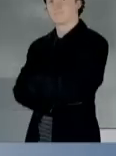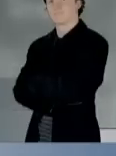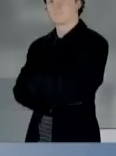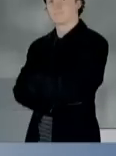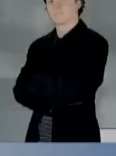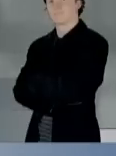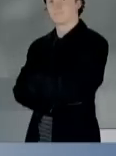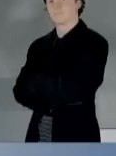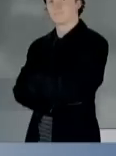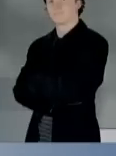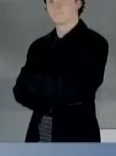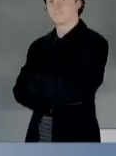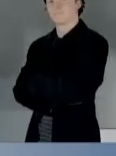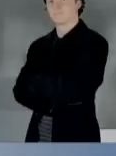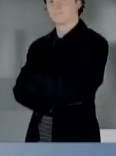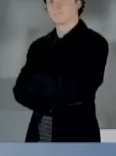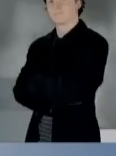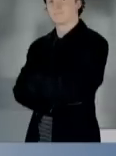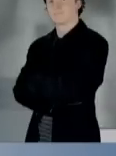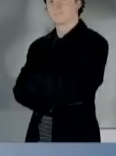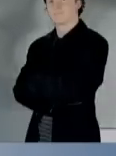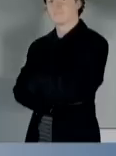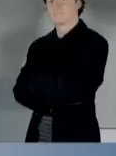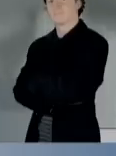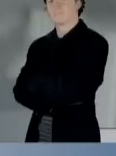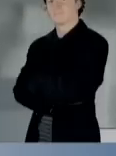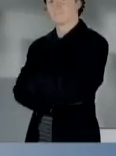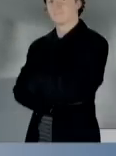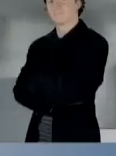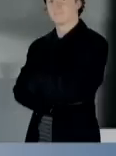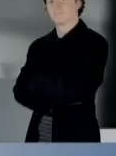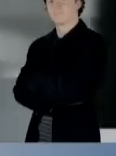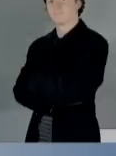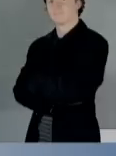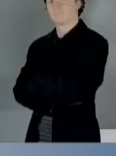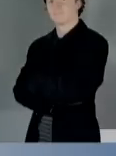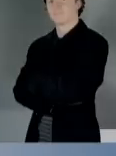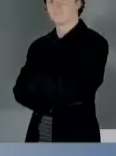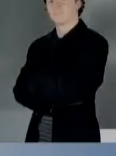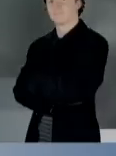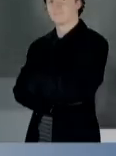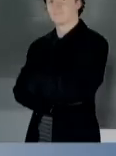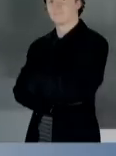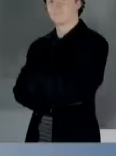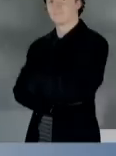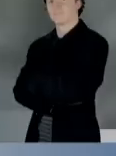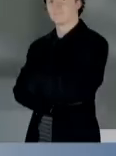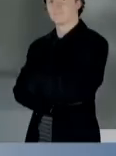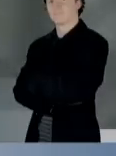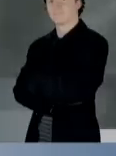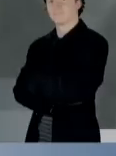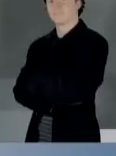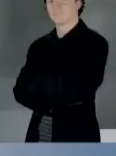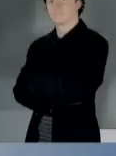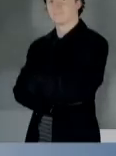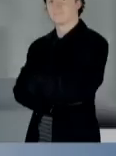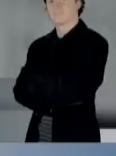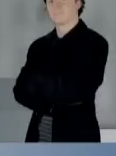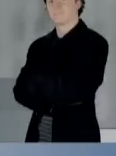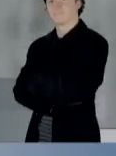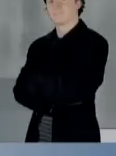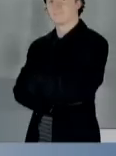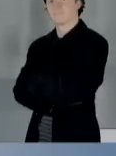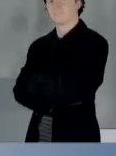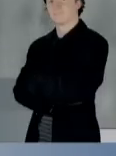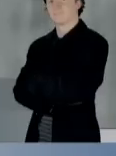partido dirigido por los sectores más ultras a ver quizás mucha gente joven